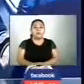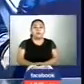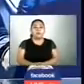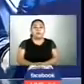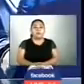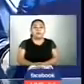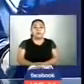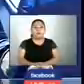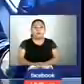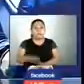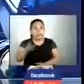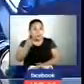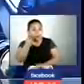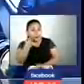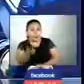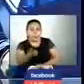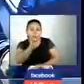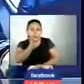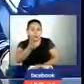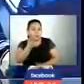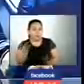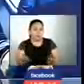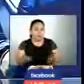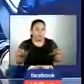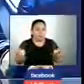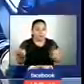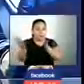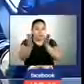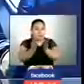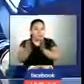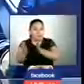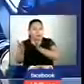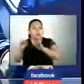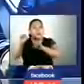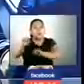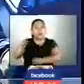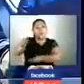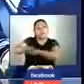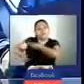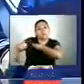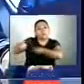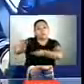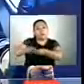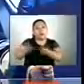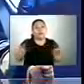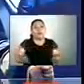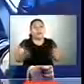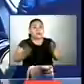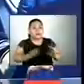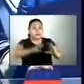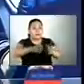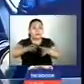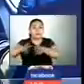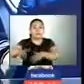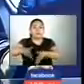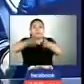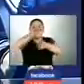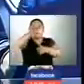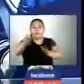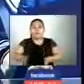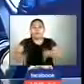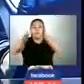Y en el siguiente informe le mostramos cuáles son los planes de inversión que tienen contemplado ejecutar varias entidades de gobierno.